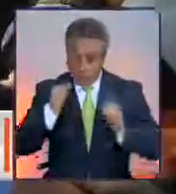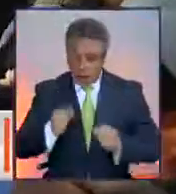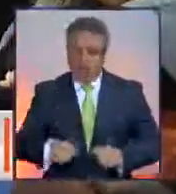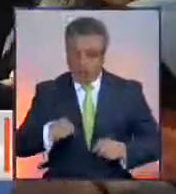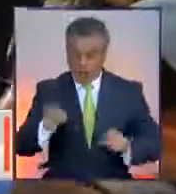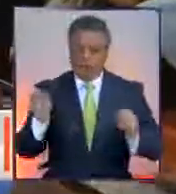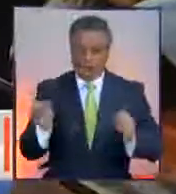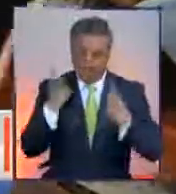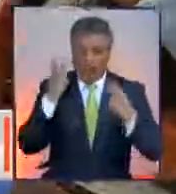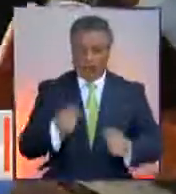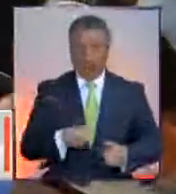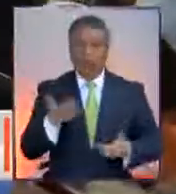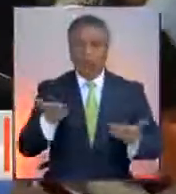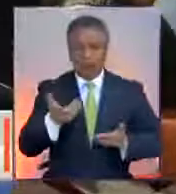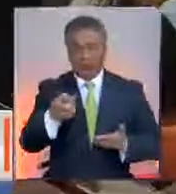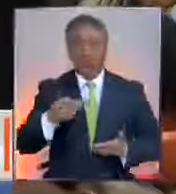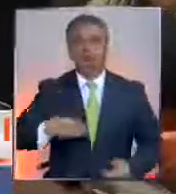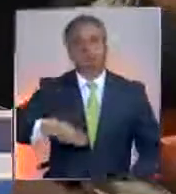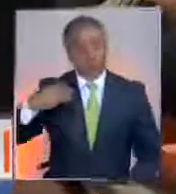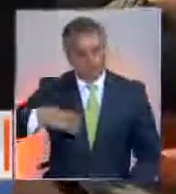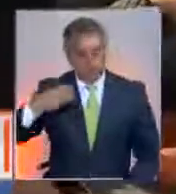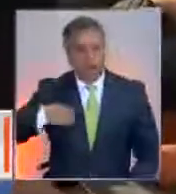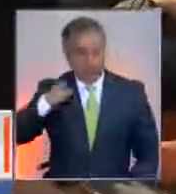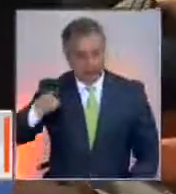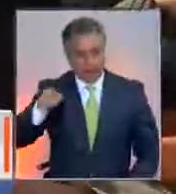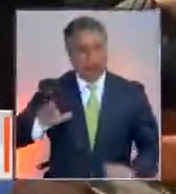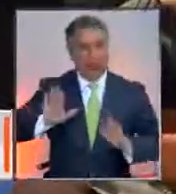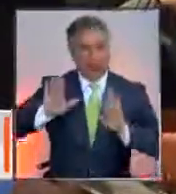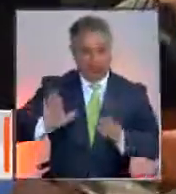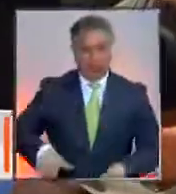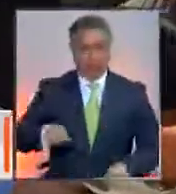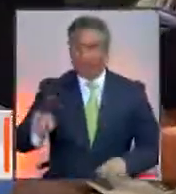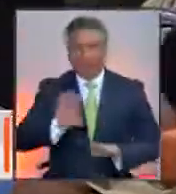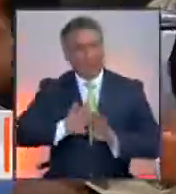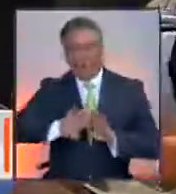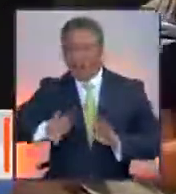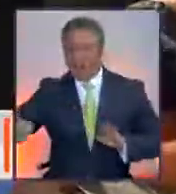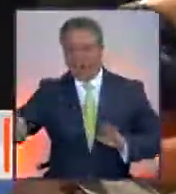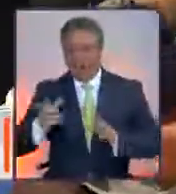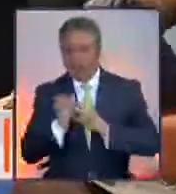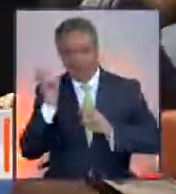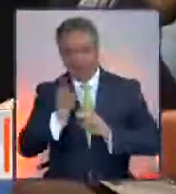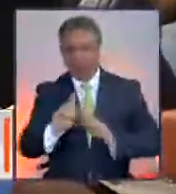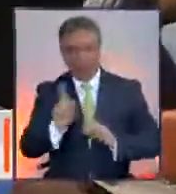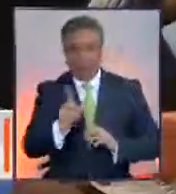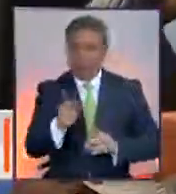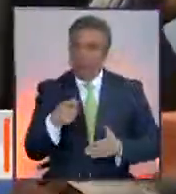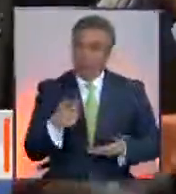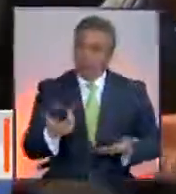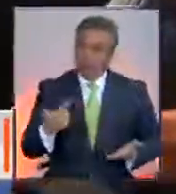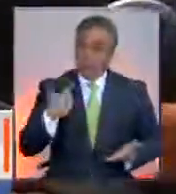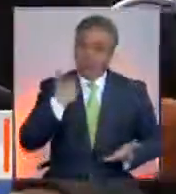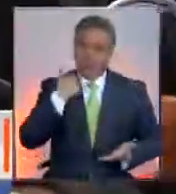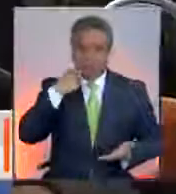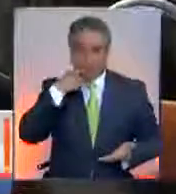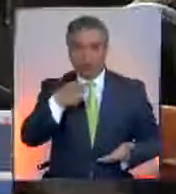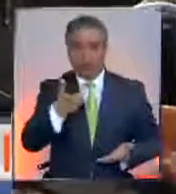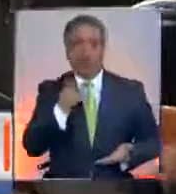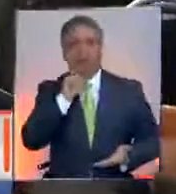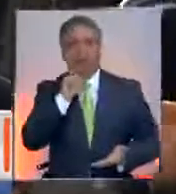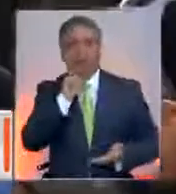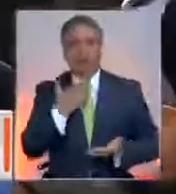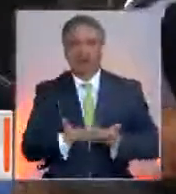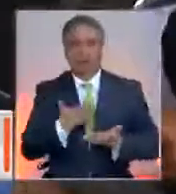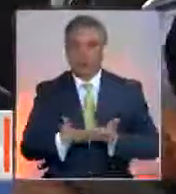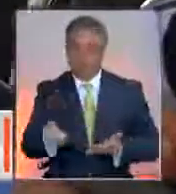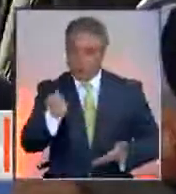culpa de una negligencia municipal, independiente del delincuente que puso el fuego. Pero no debíamos haber cobrado vidas humanas en este caso. ¿A quién va a denunciar usted? Yo voy a hacer